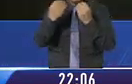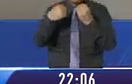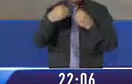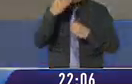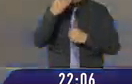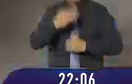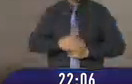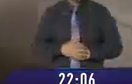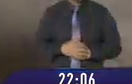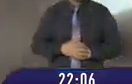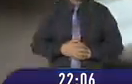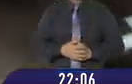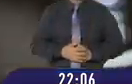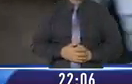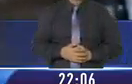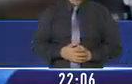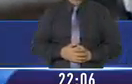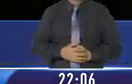madre.